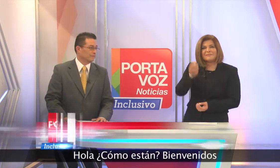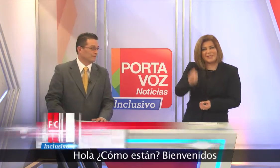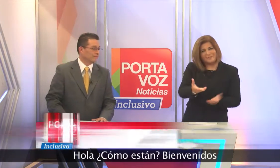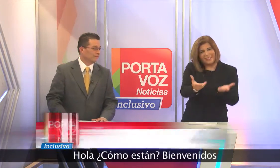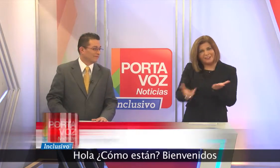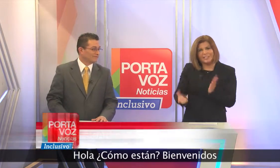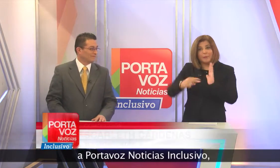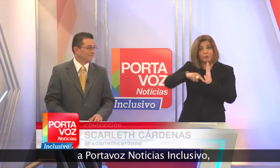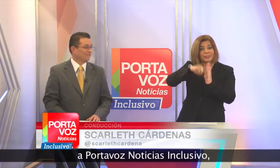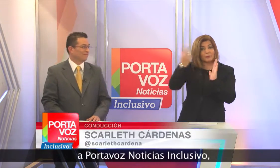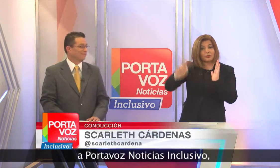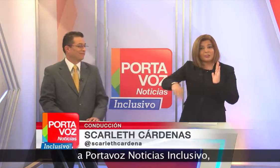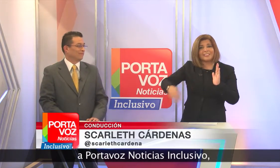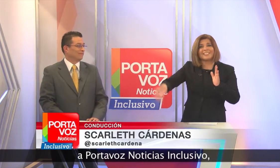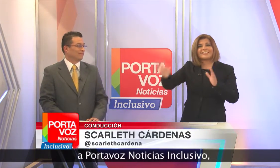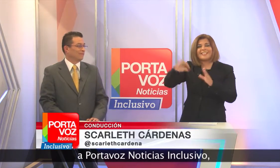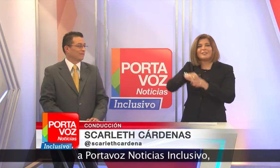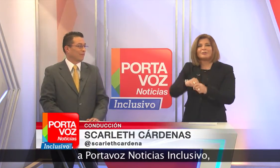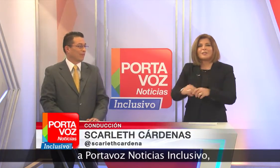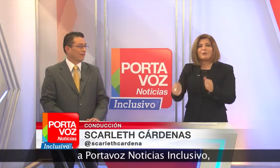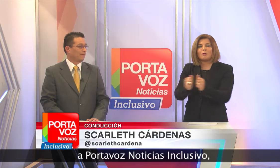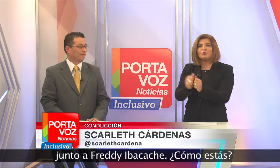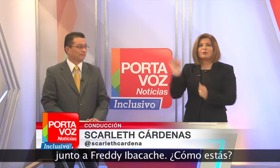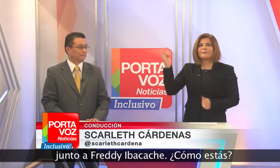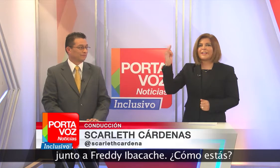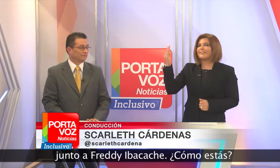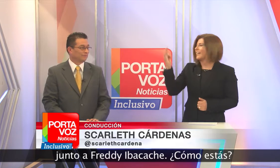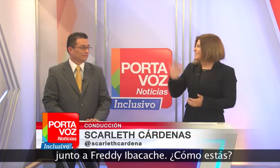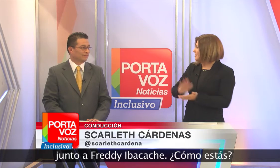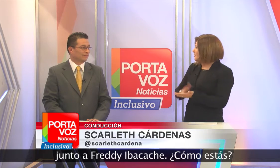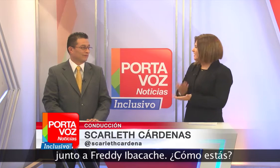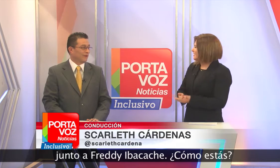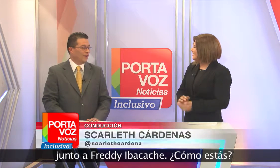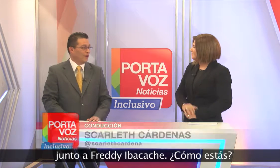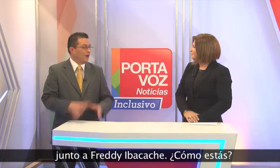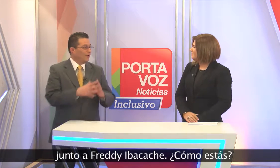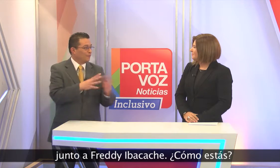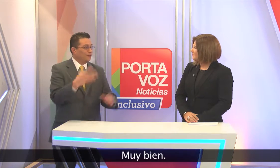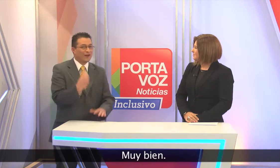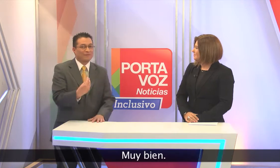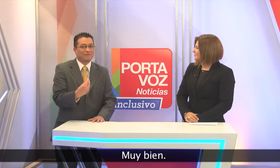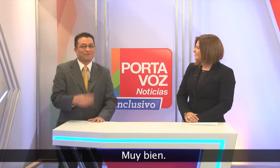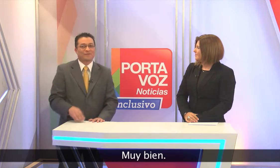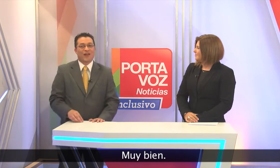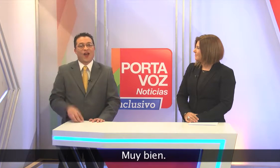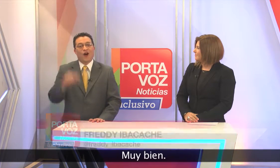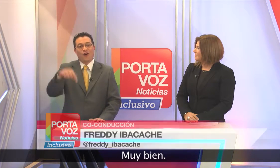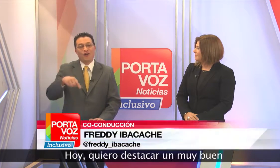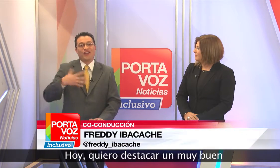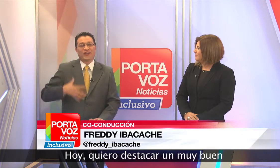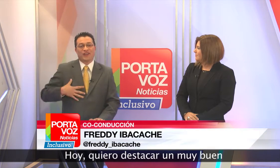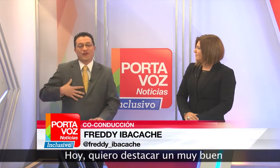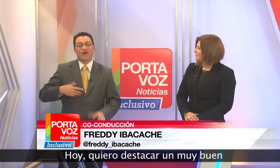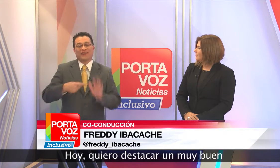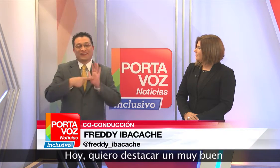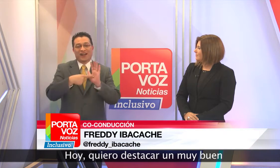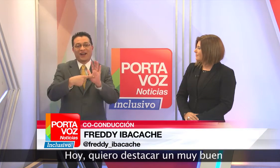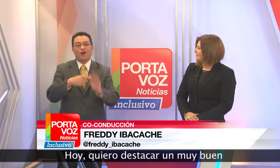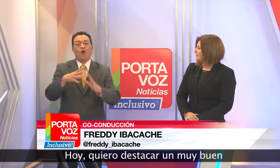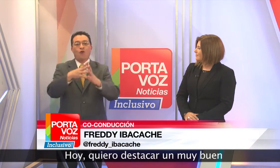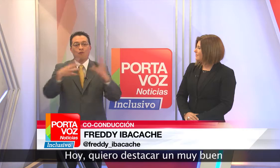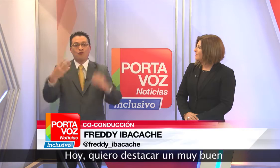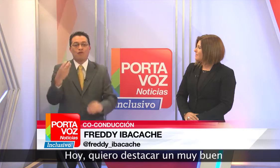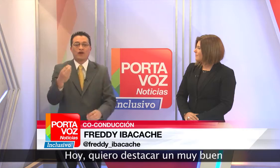¿cómo están? Bienvenidos a Portavoz Noticias Inclusivo junto a Freddy Bacache. ¿Cómo estás? Muy bien. Hoy quiero